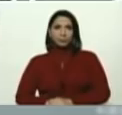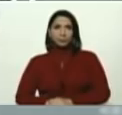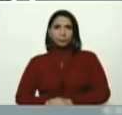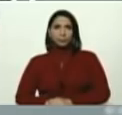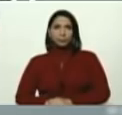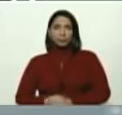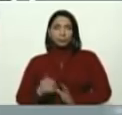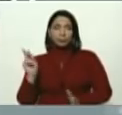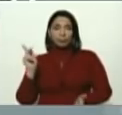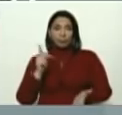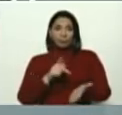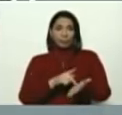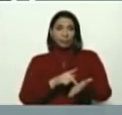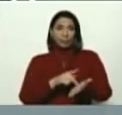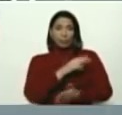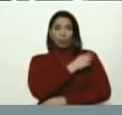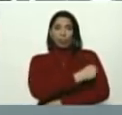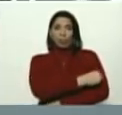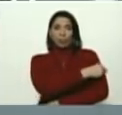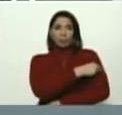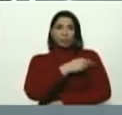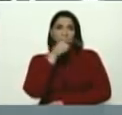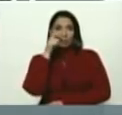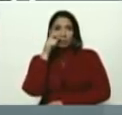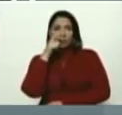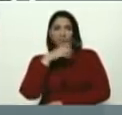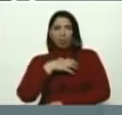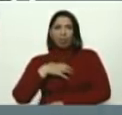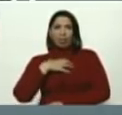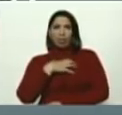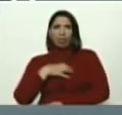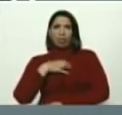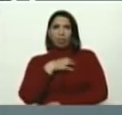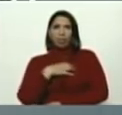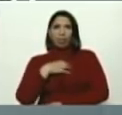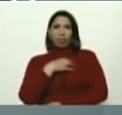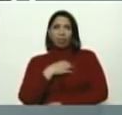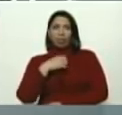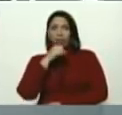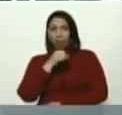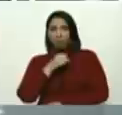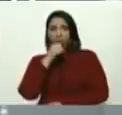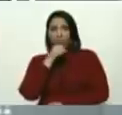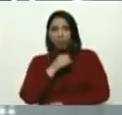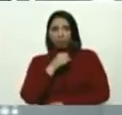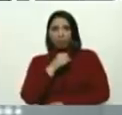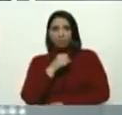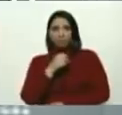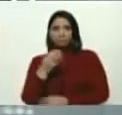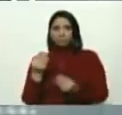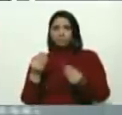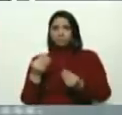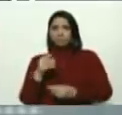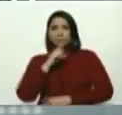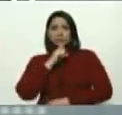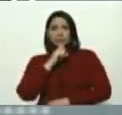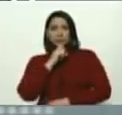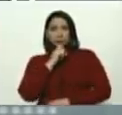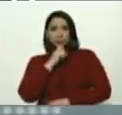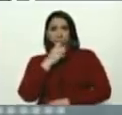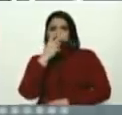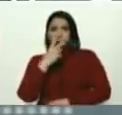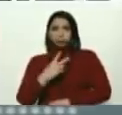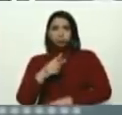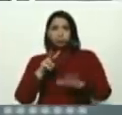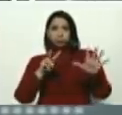Llegó así a un hospital Centinela con malestar general, con tos y con mucha dificultad respiratoria. El 7